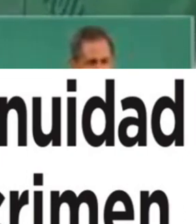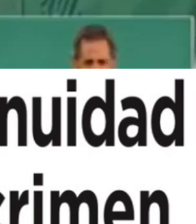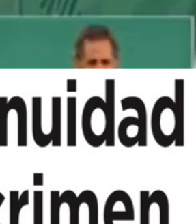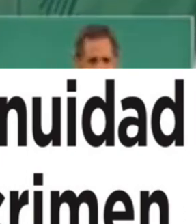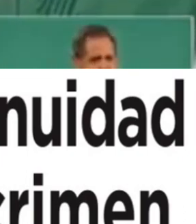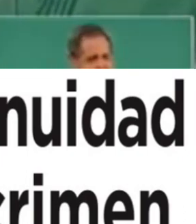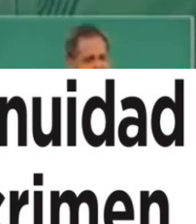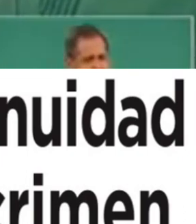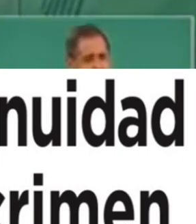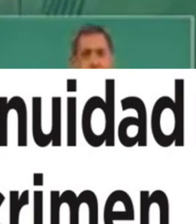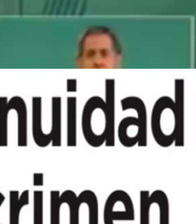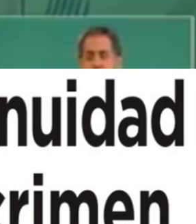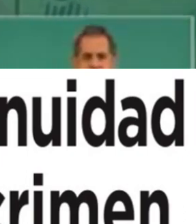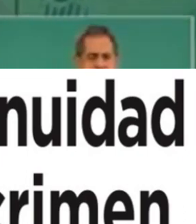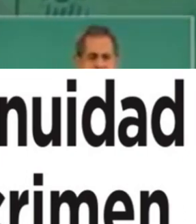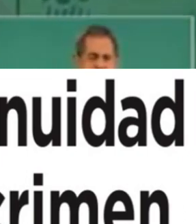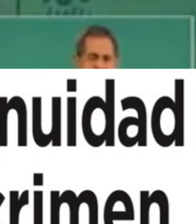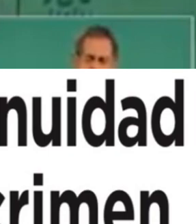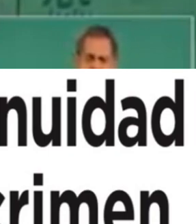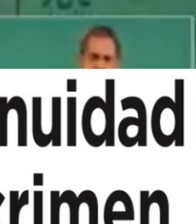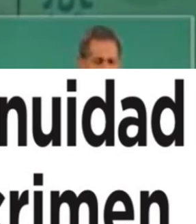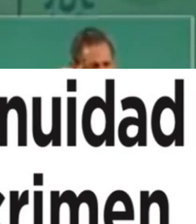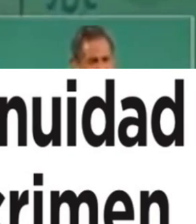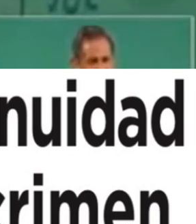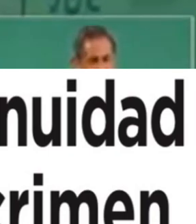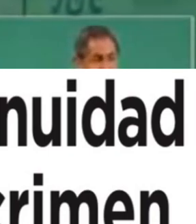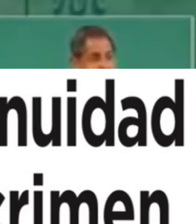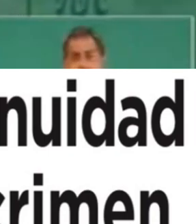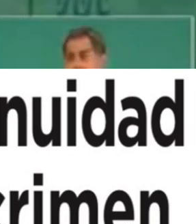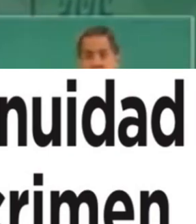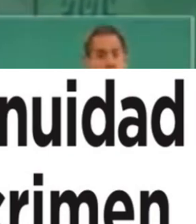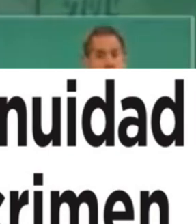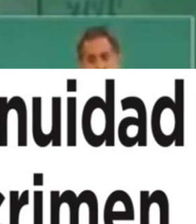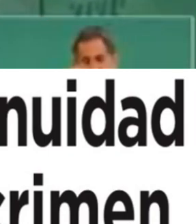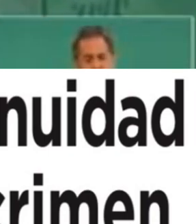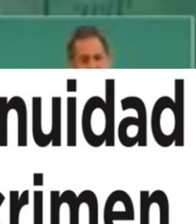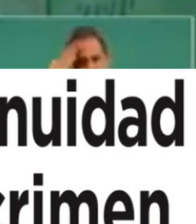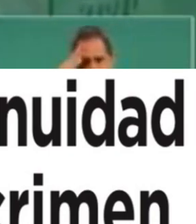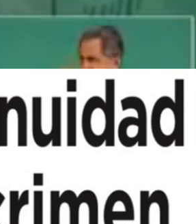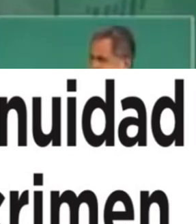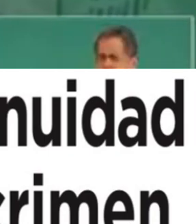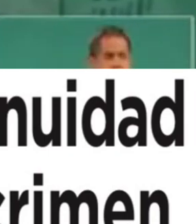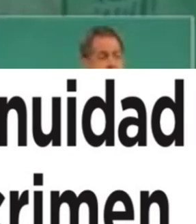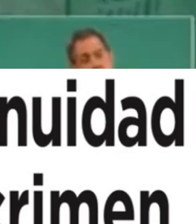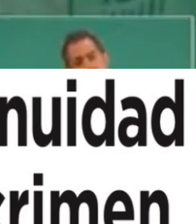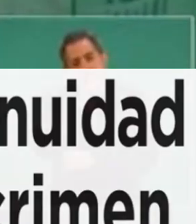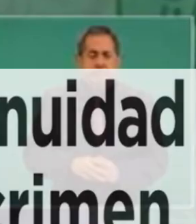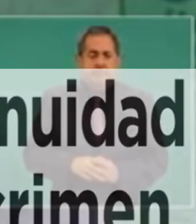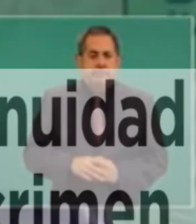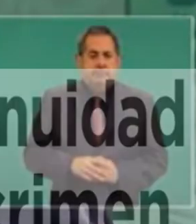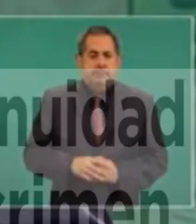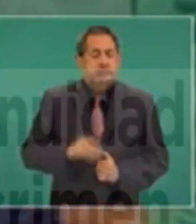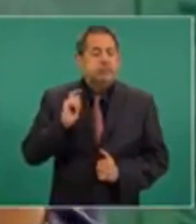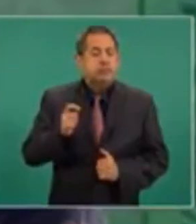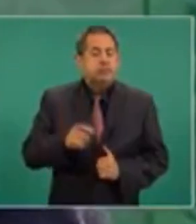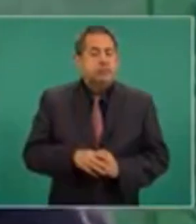y que nos quedemos callados. Imagínense que el gobierno de México, que encabezó, se quede callado.